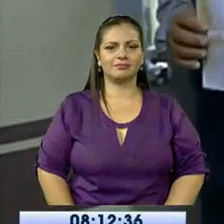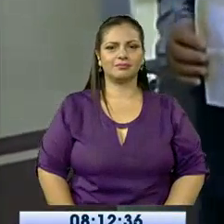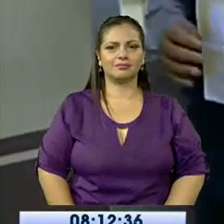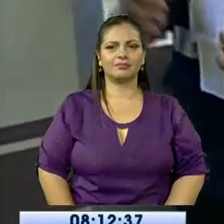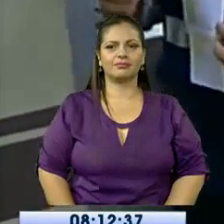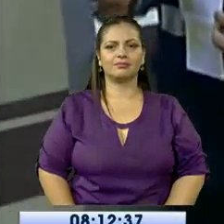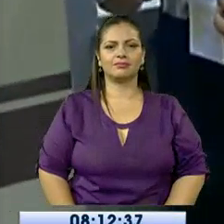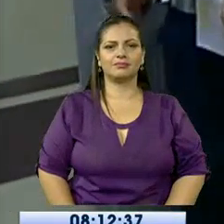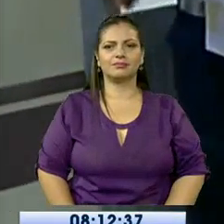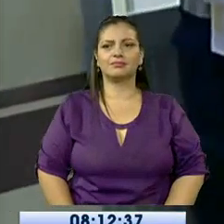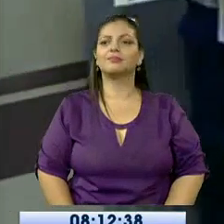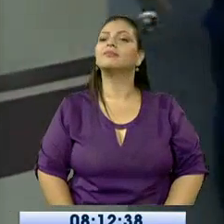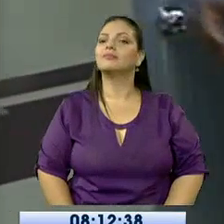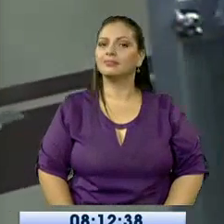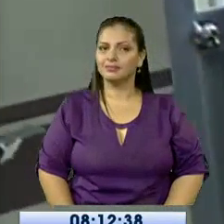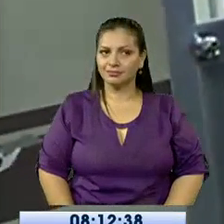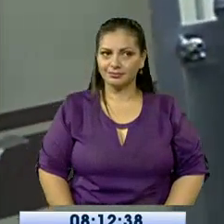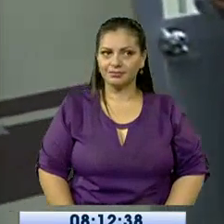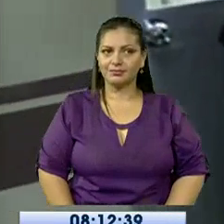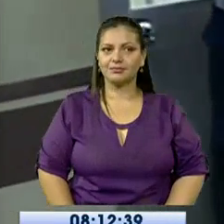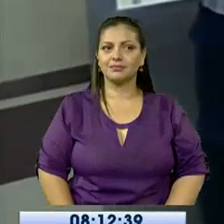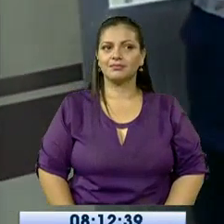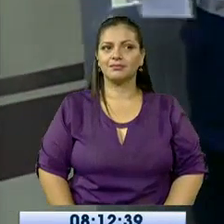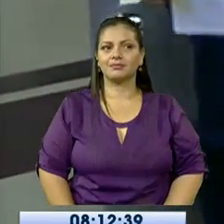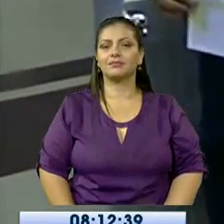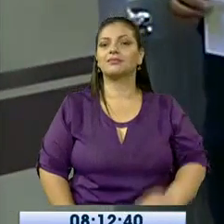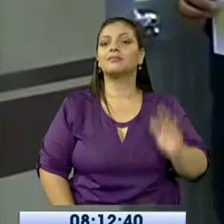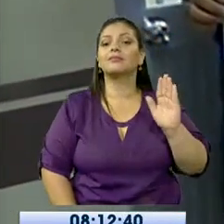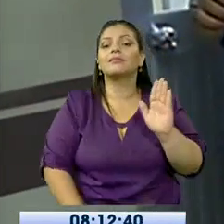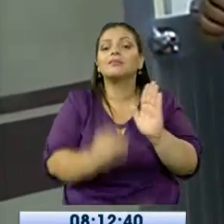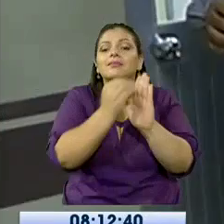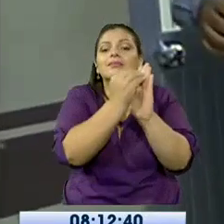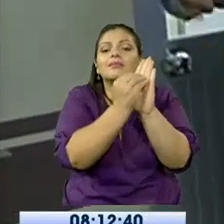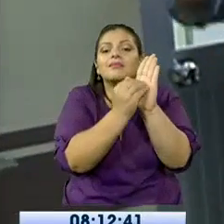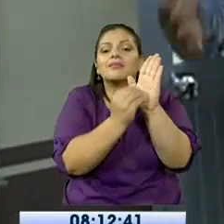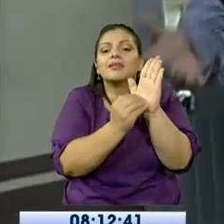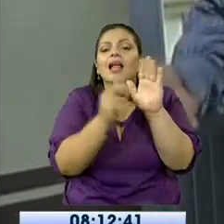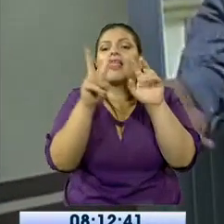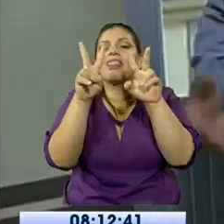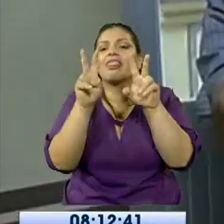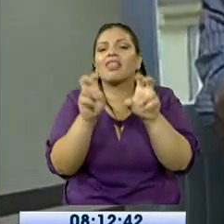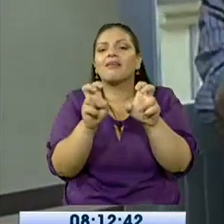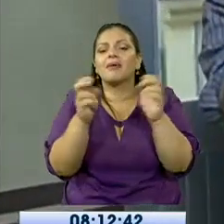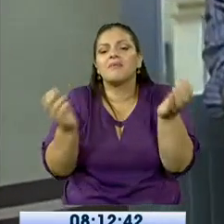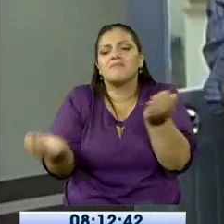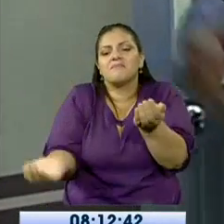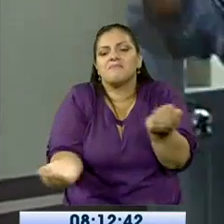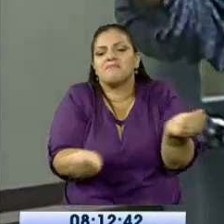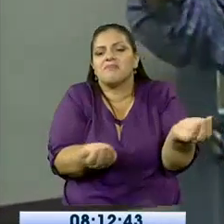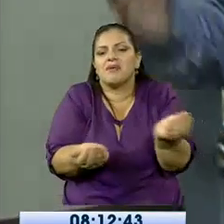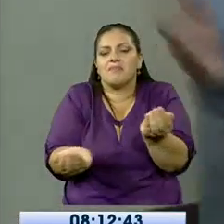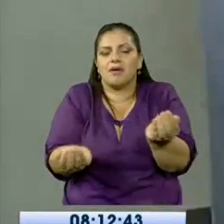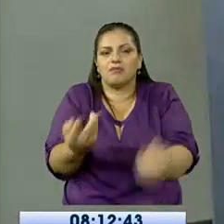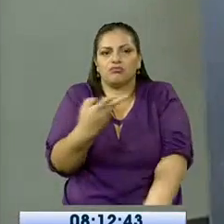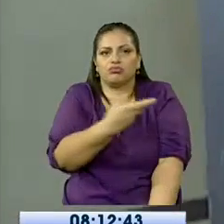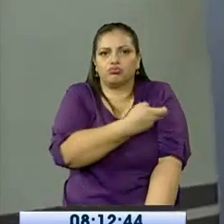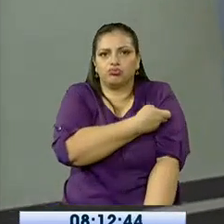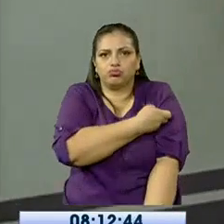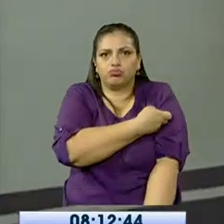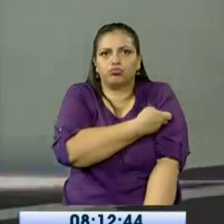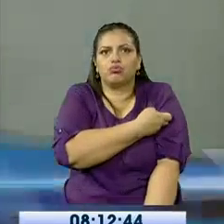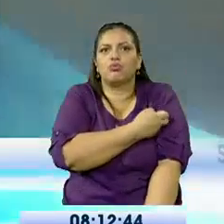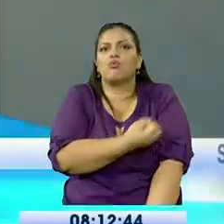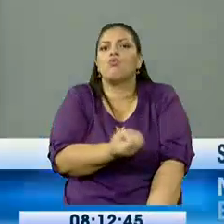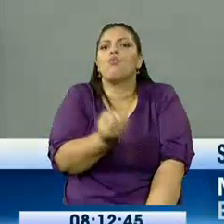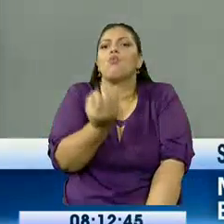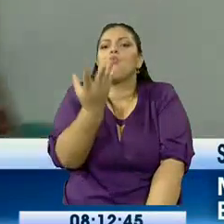Tiene 18 vacunas para aplicar según el esquema de vacunación. ¿Para qué sirve la vacuna? Es para inmunizar al